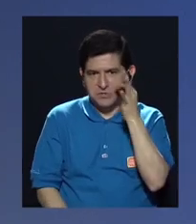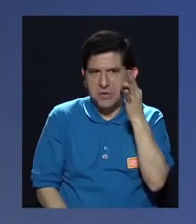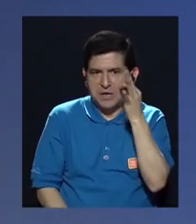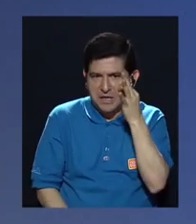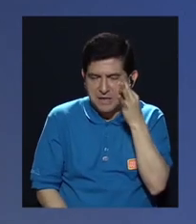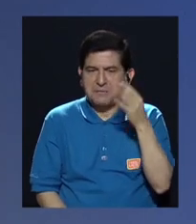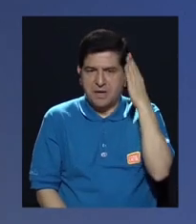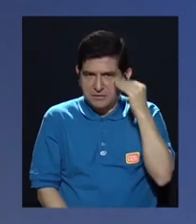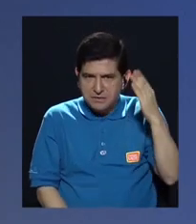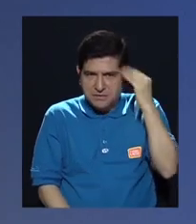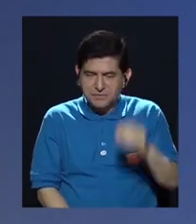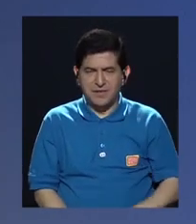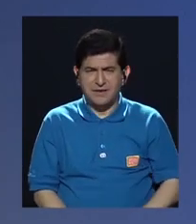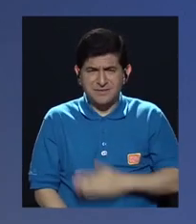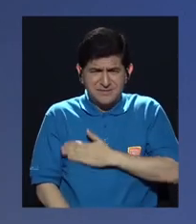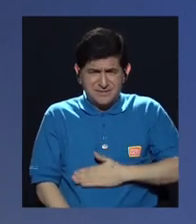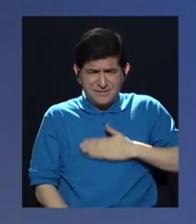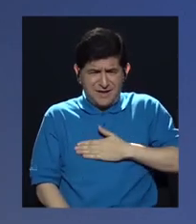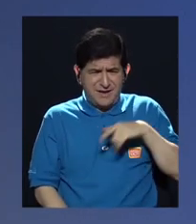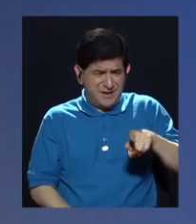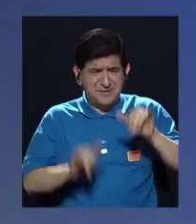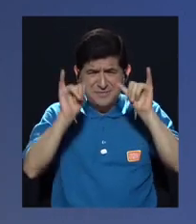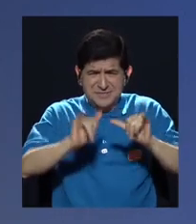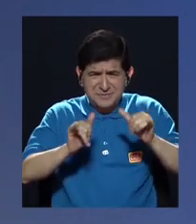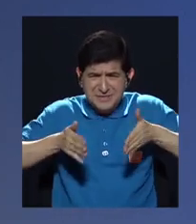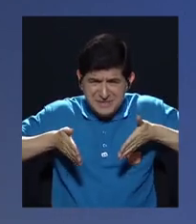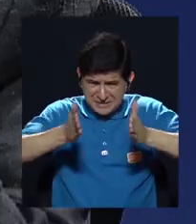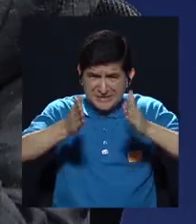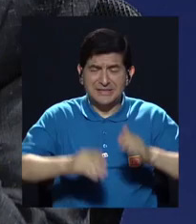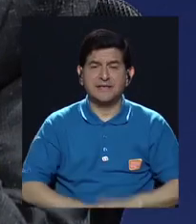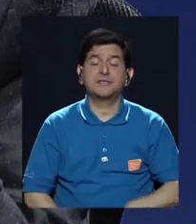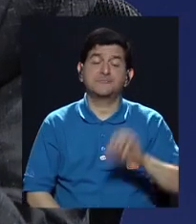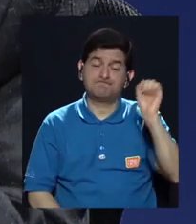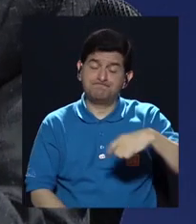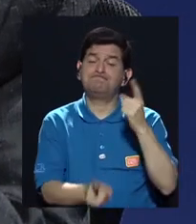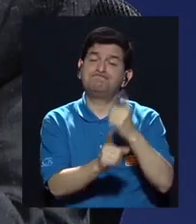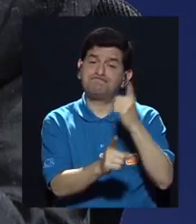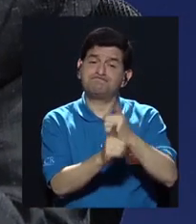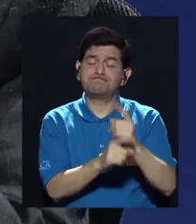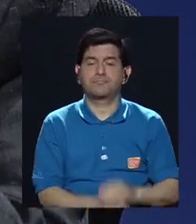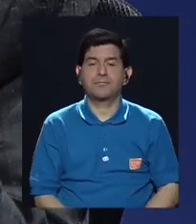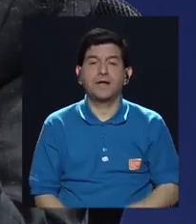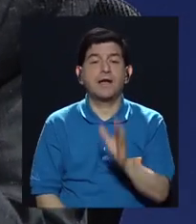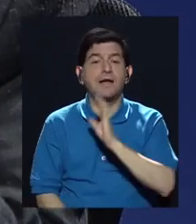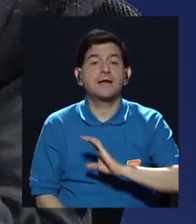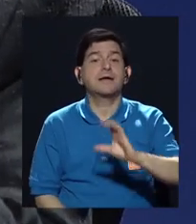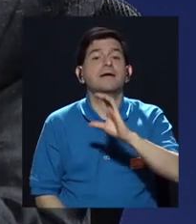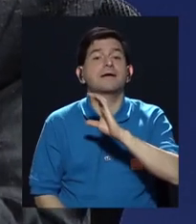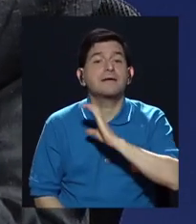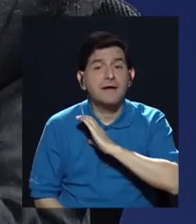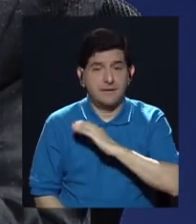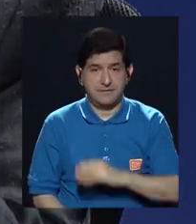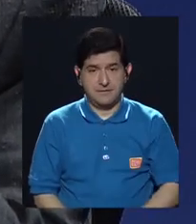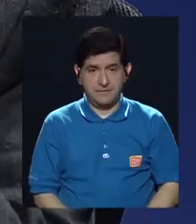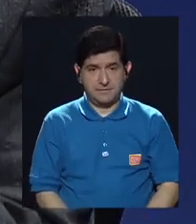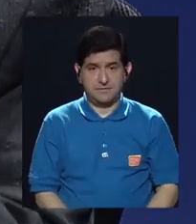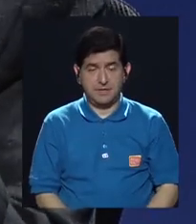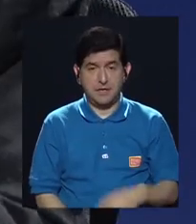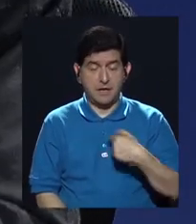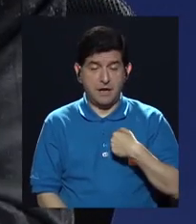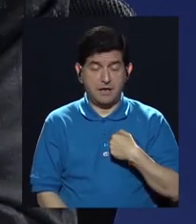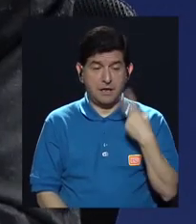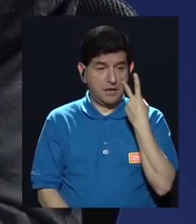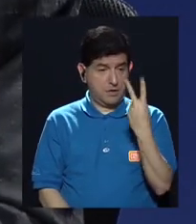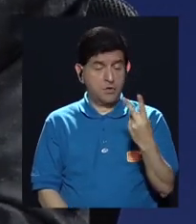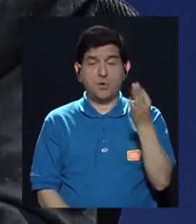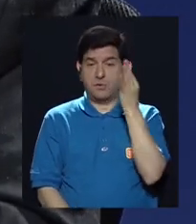y por supuesto, el hambre estaba en la calle. Así es. Y entonces una característica